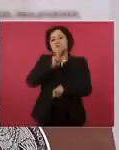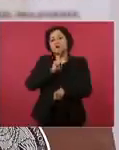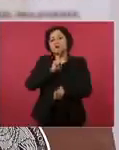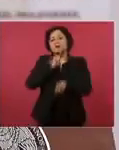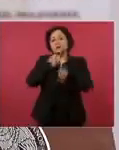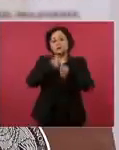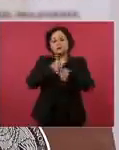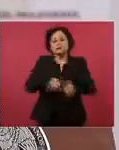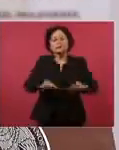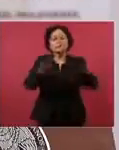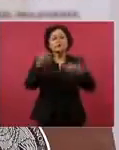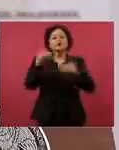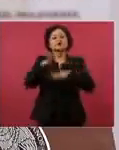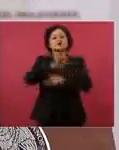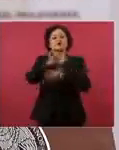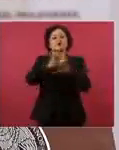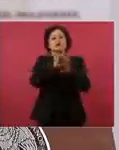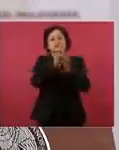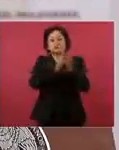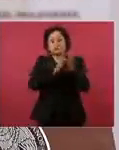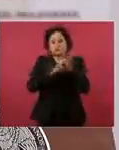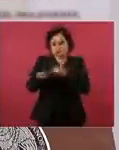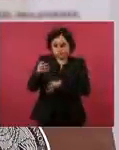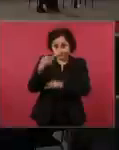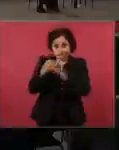reforma judicial que se está discutiendo ahora.